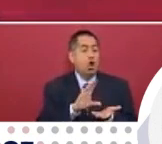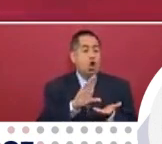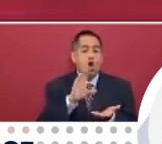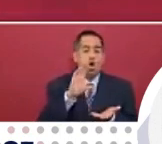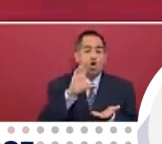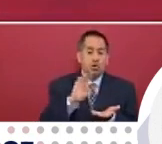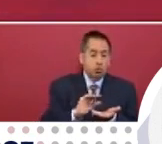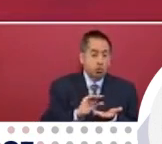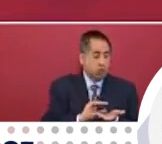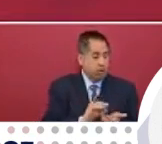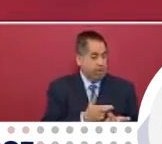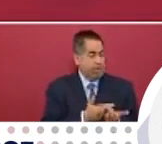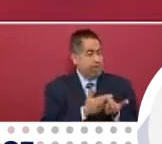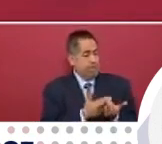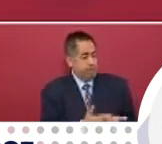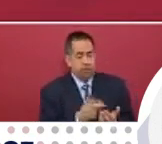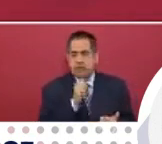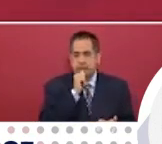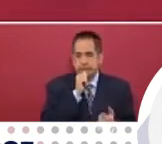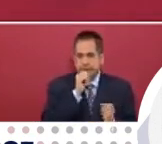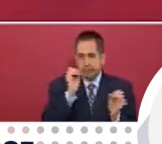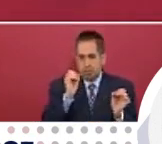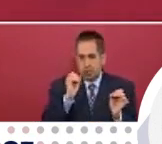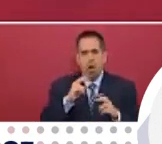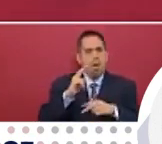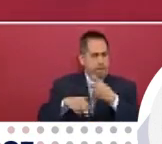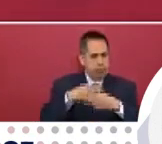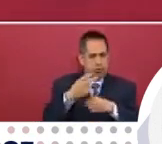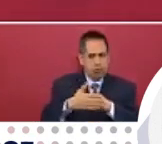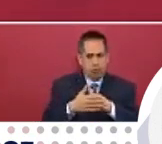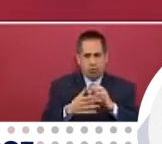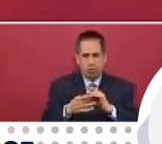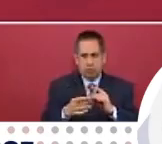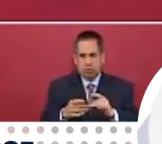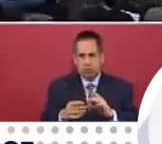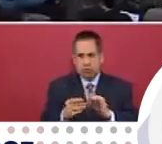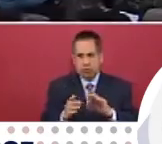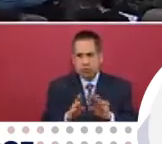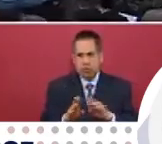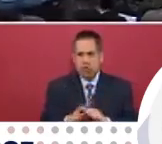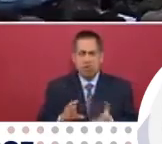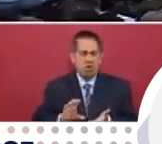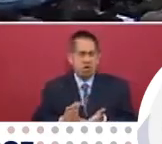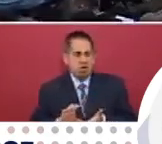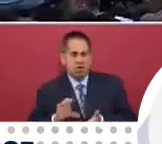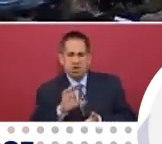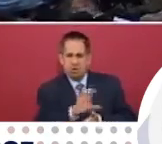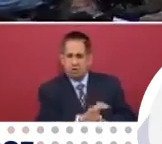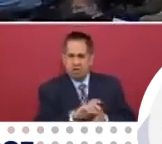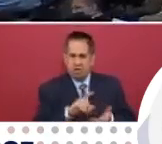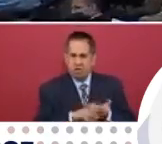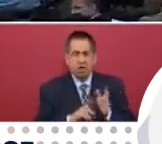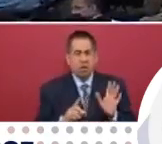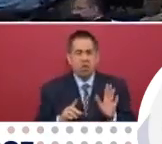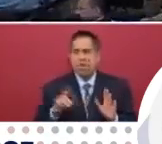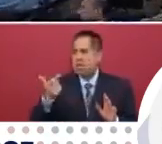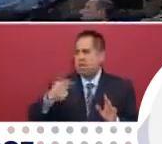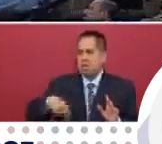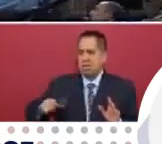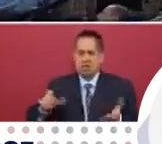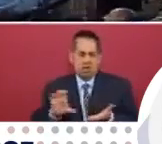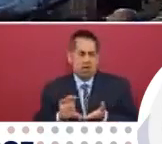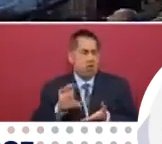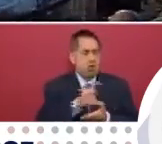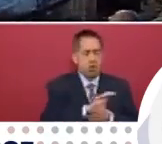intermediarios al frente de estos programas, y que incluso también se inflan números,